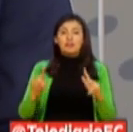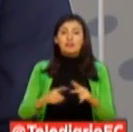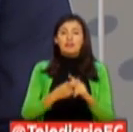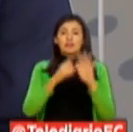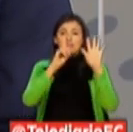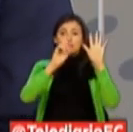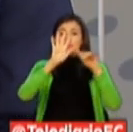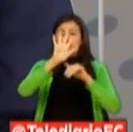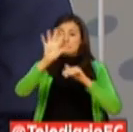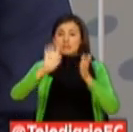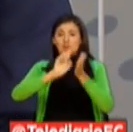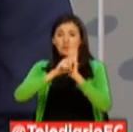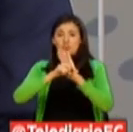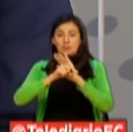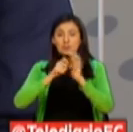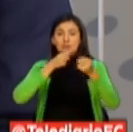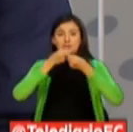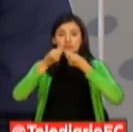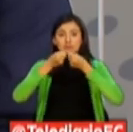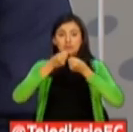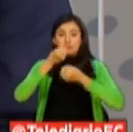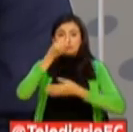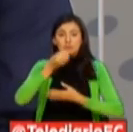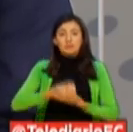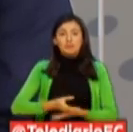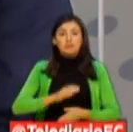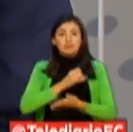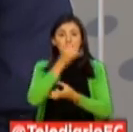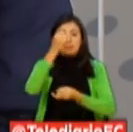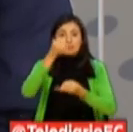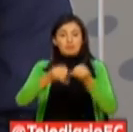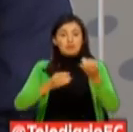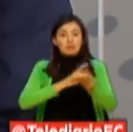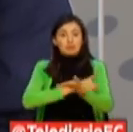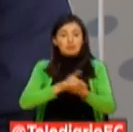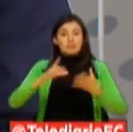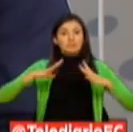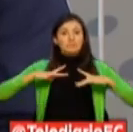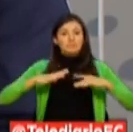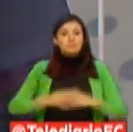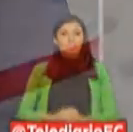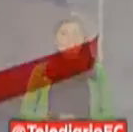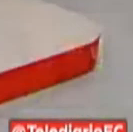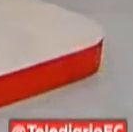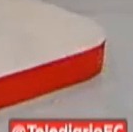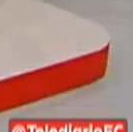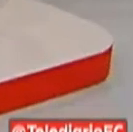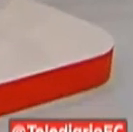6:55 en Primera Impresión. Tengan un muy buen, feliz fin de semana.